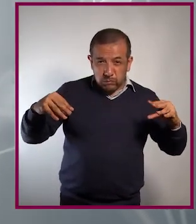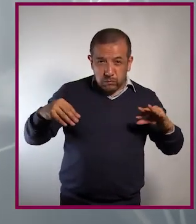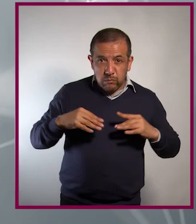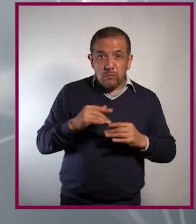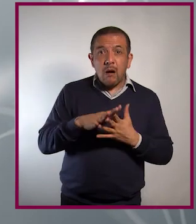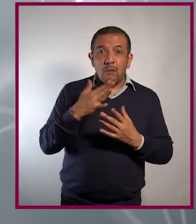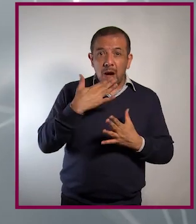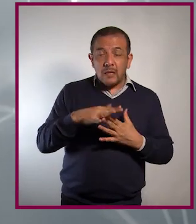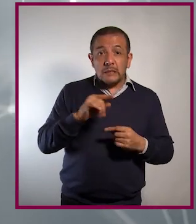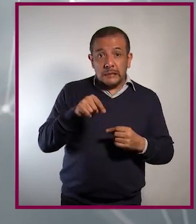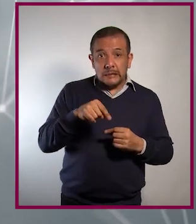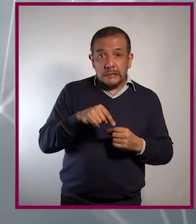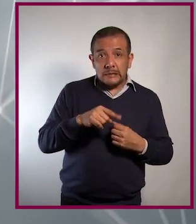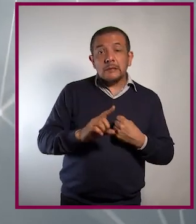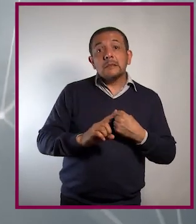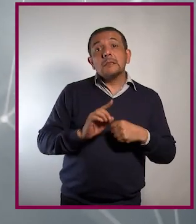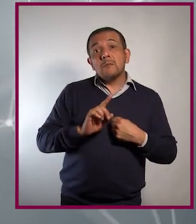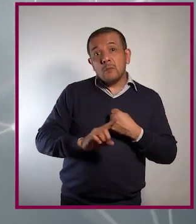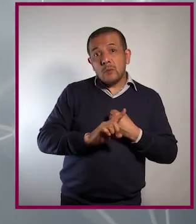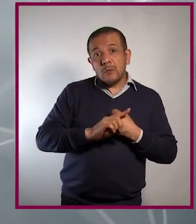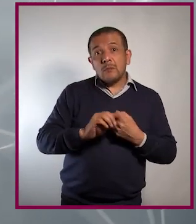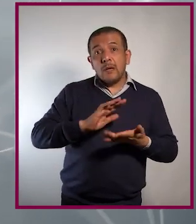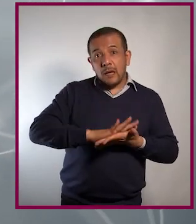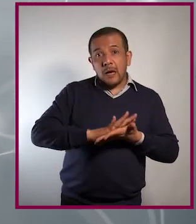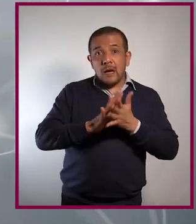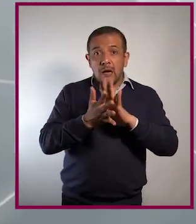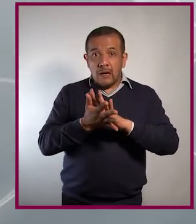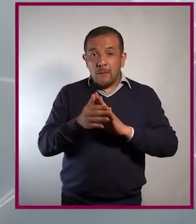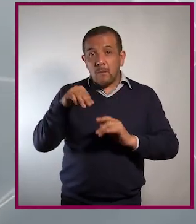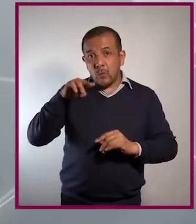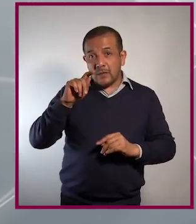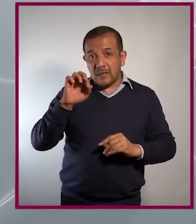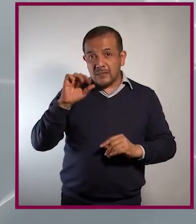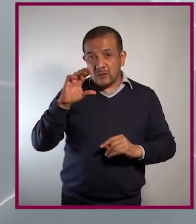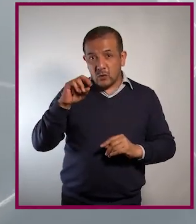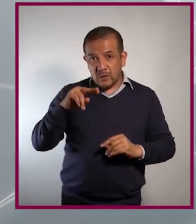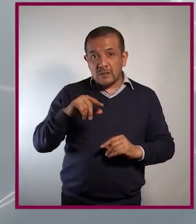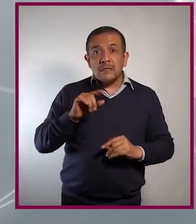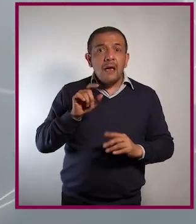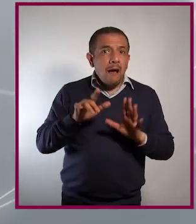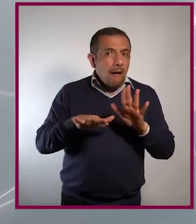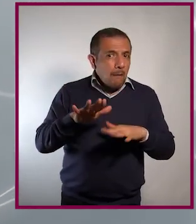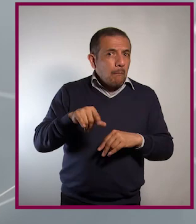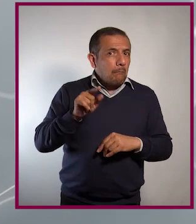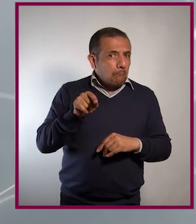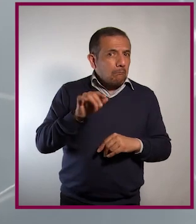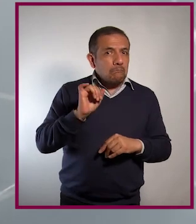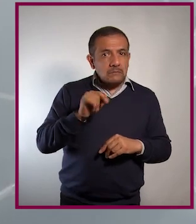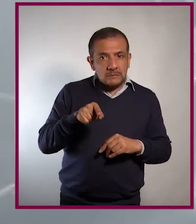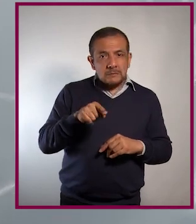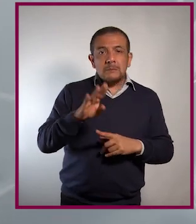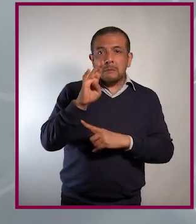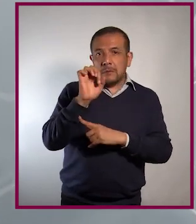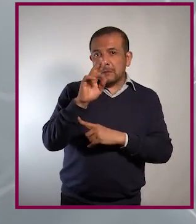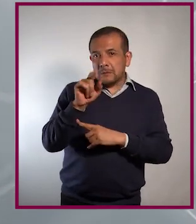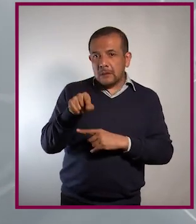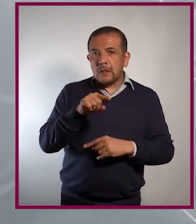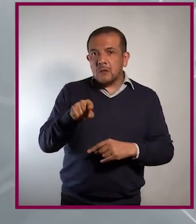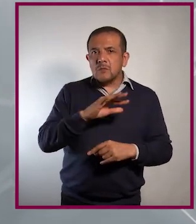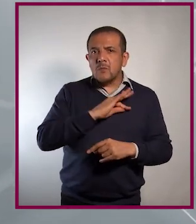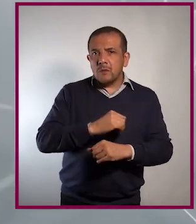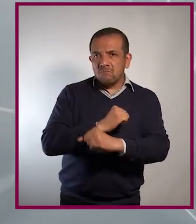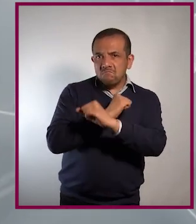la probabilidad de que existan mutaciones en la población es grande. Entre esas mutaciones ocurren algunas que vuelven a las